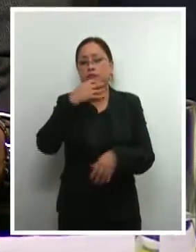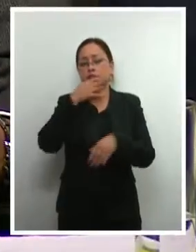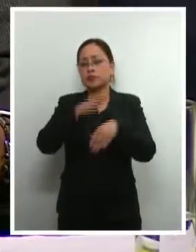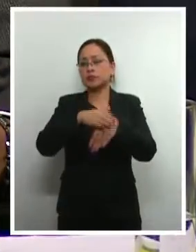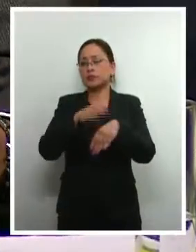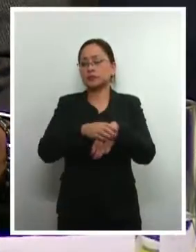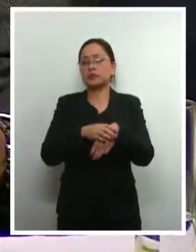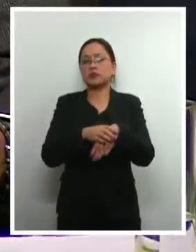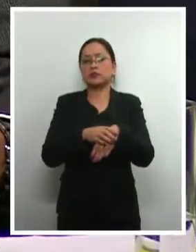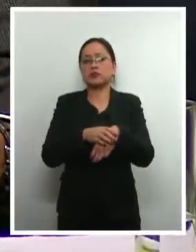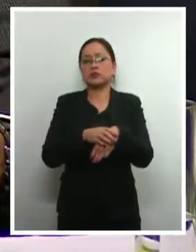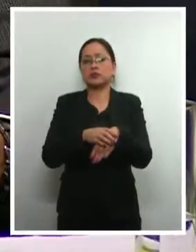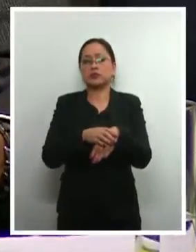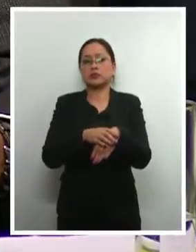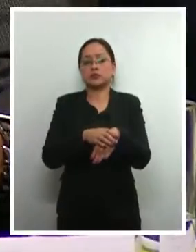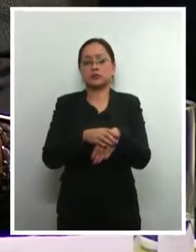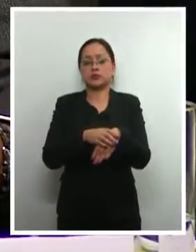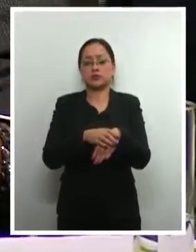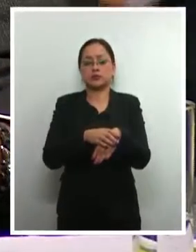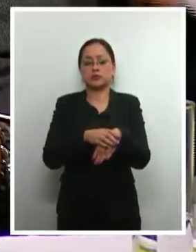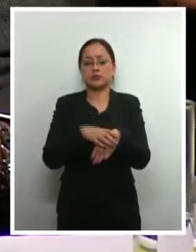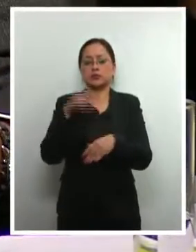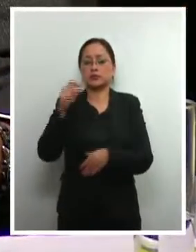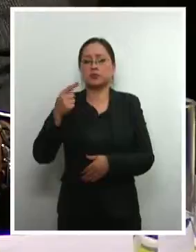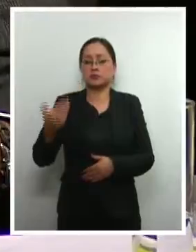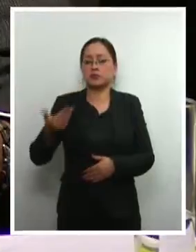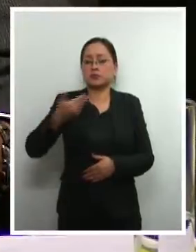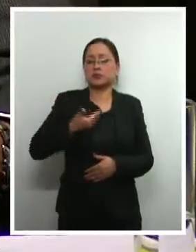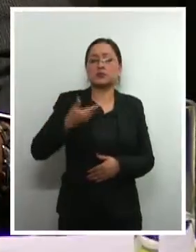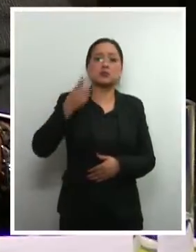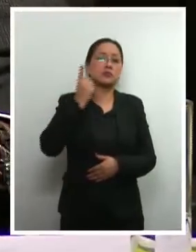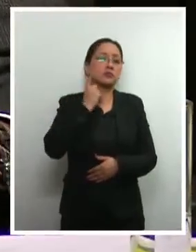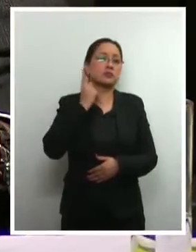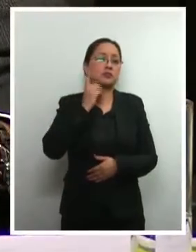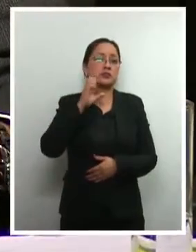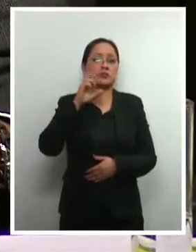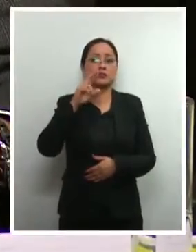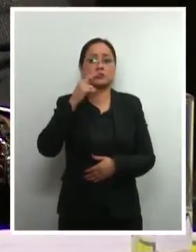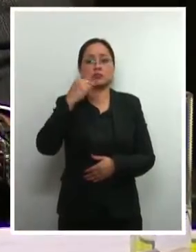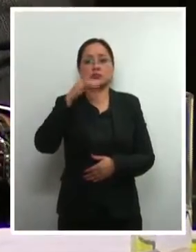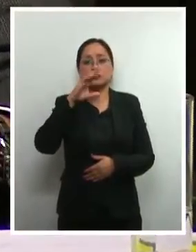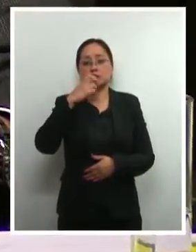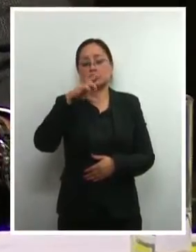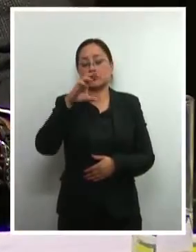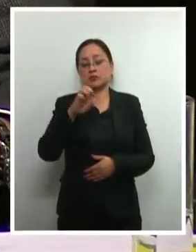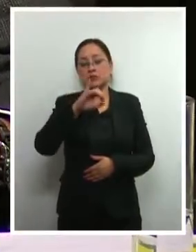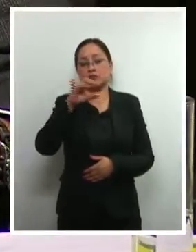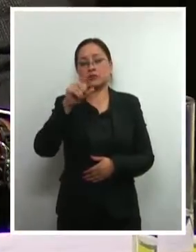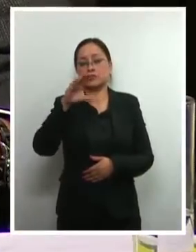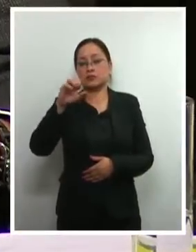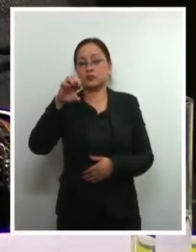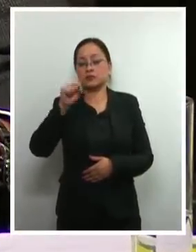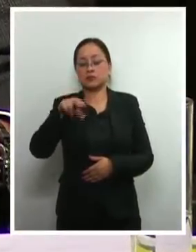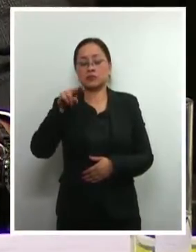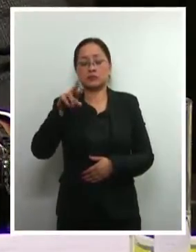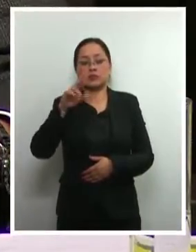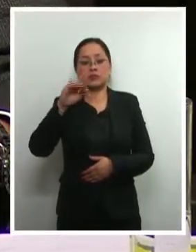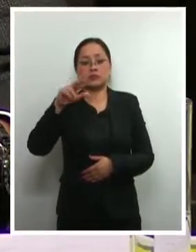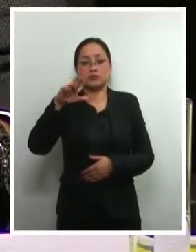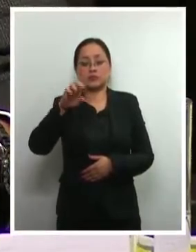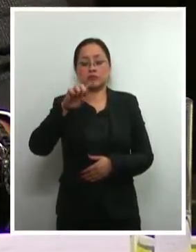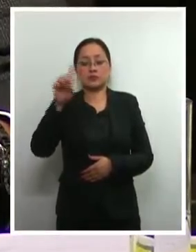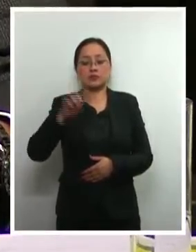informar que a solicitud del diputado Enrique Jackson Ramírez, presidente de la Comisión